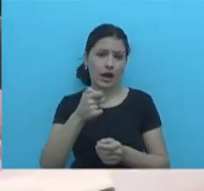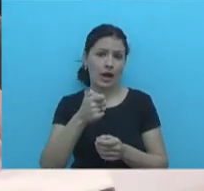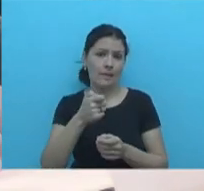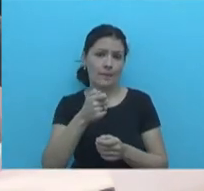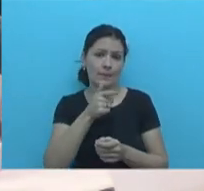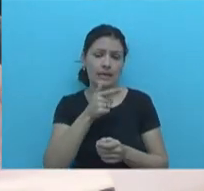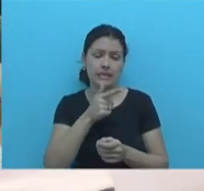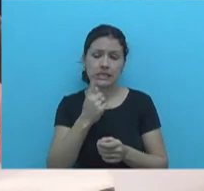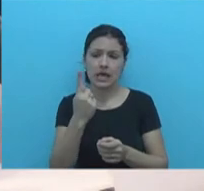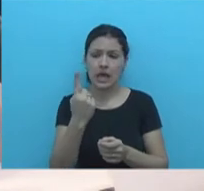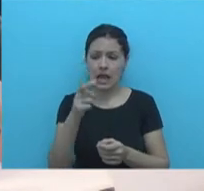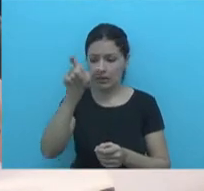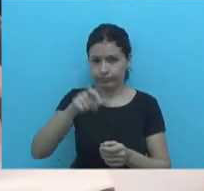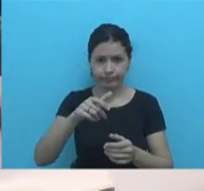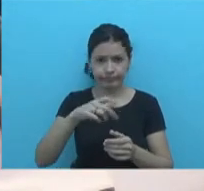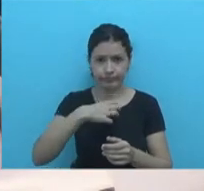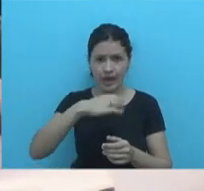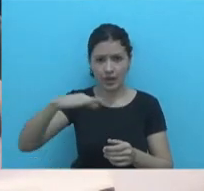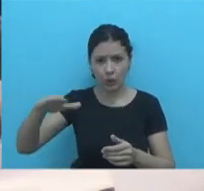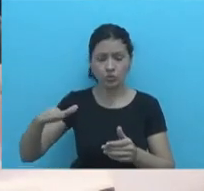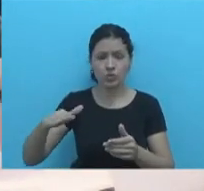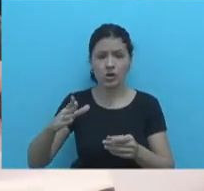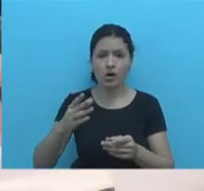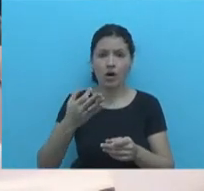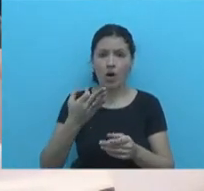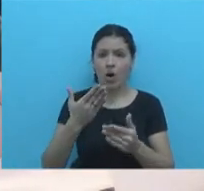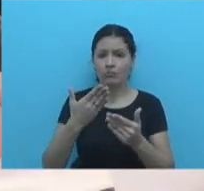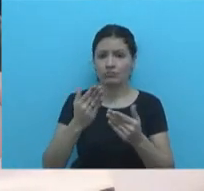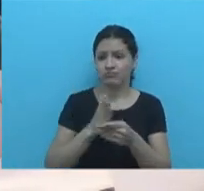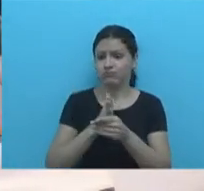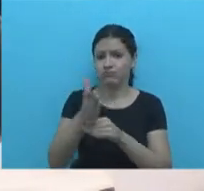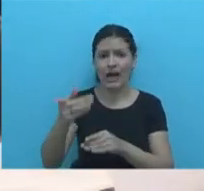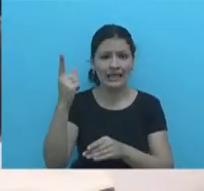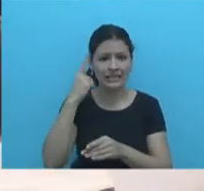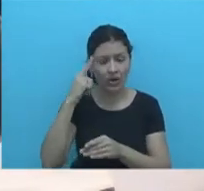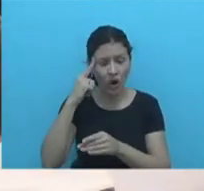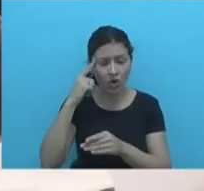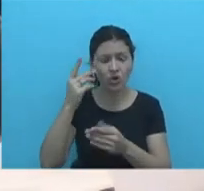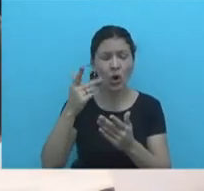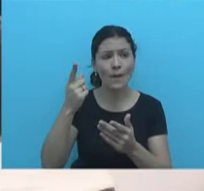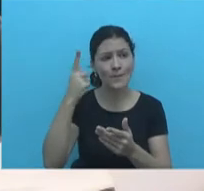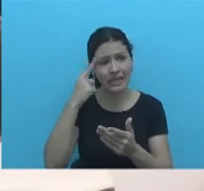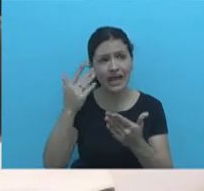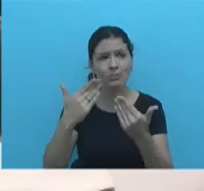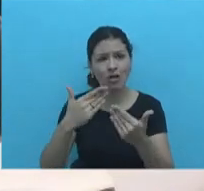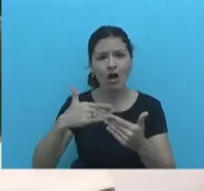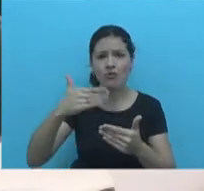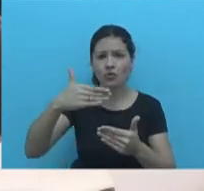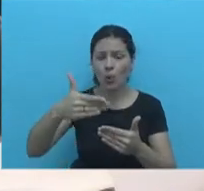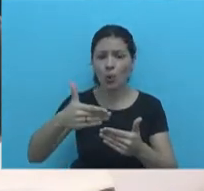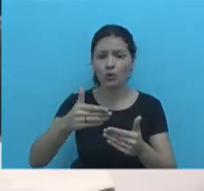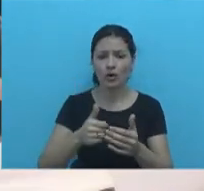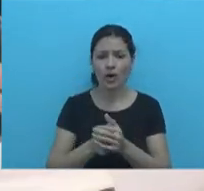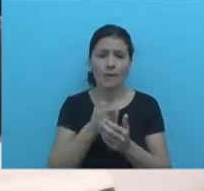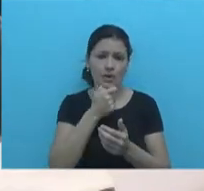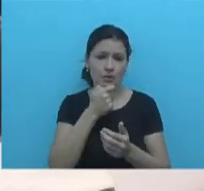le provea esta información. No todos pueden acceder a esto y a veces no sirve. Te doy un ejemplo. Yo